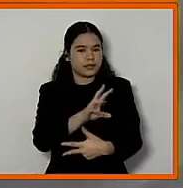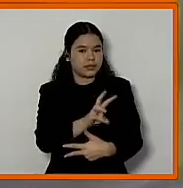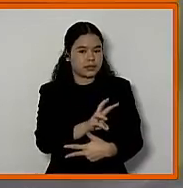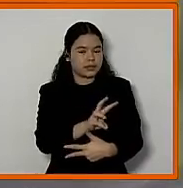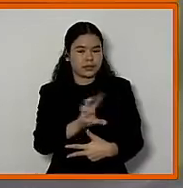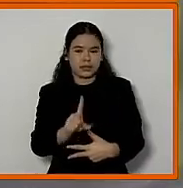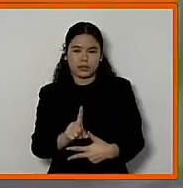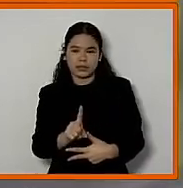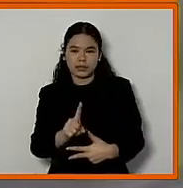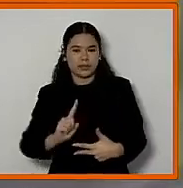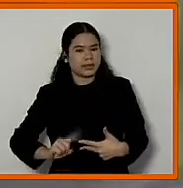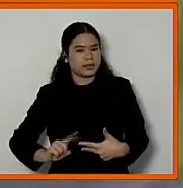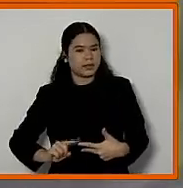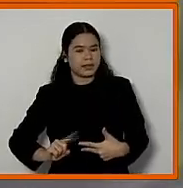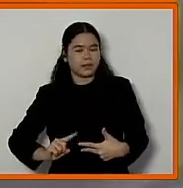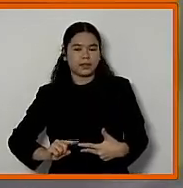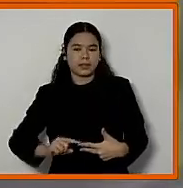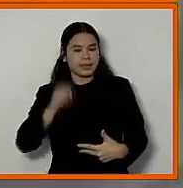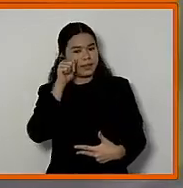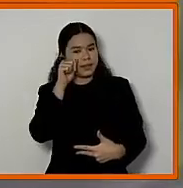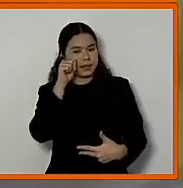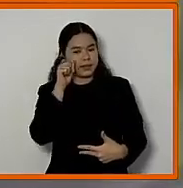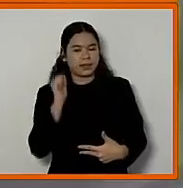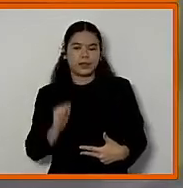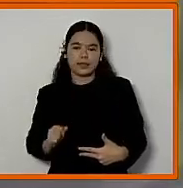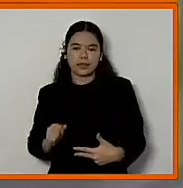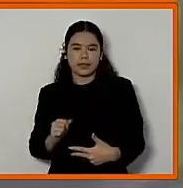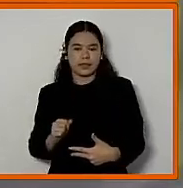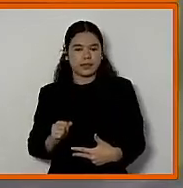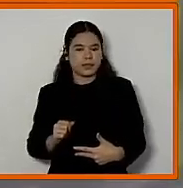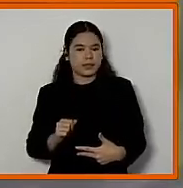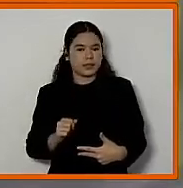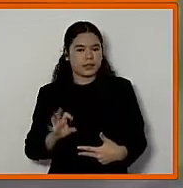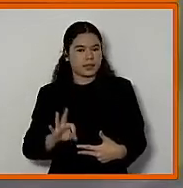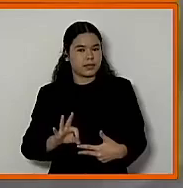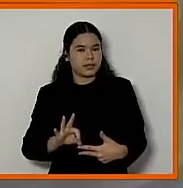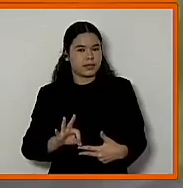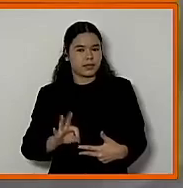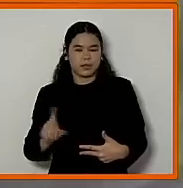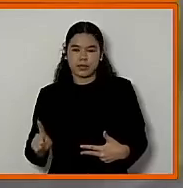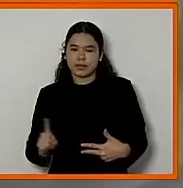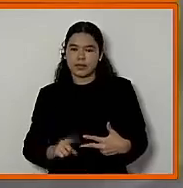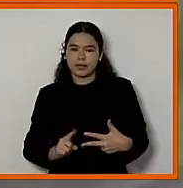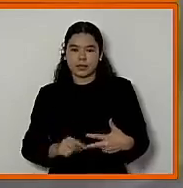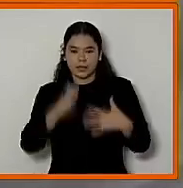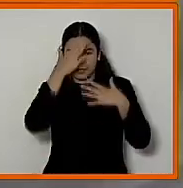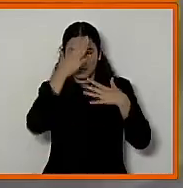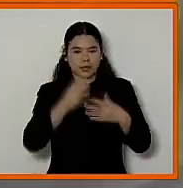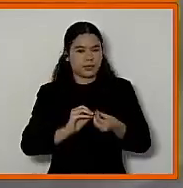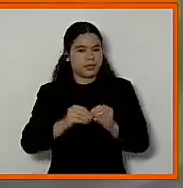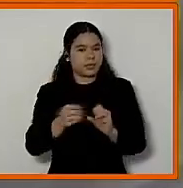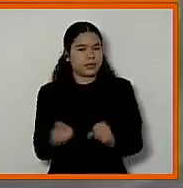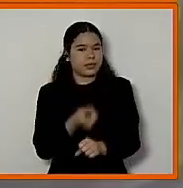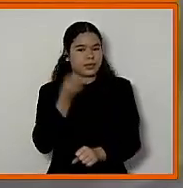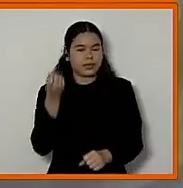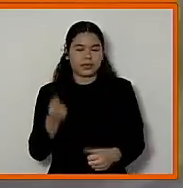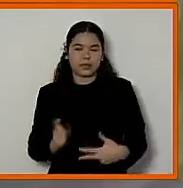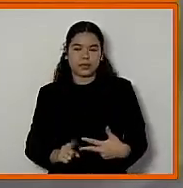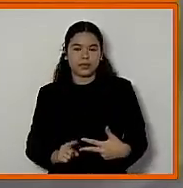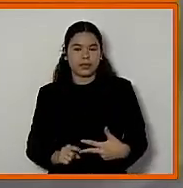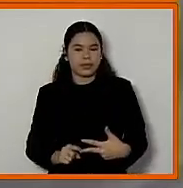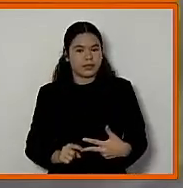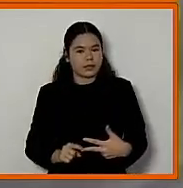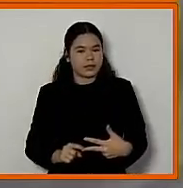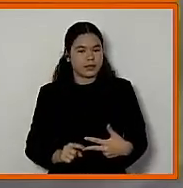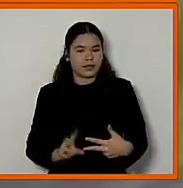71. Segundo número ganador, atentos, este es el 91. Tercer y decisivo número ganador, este